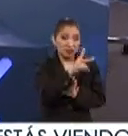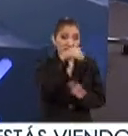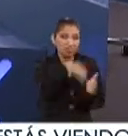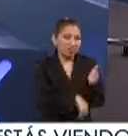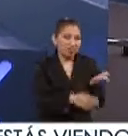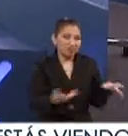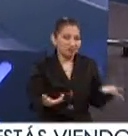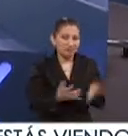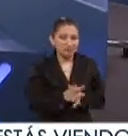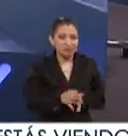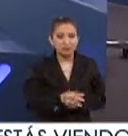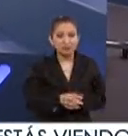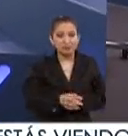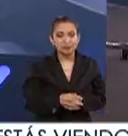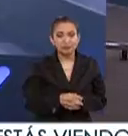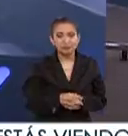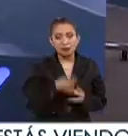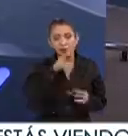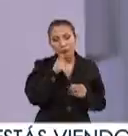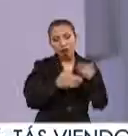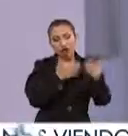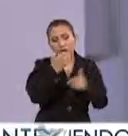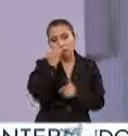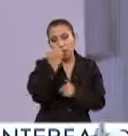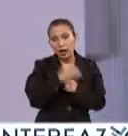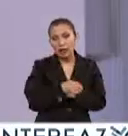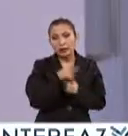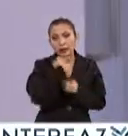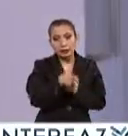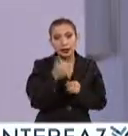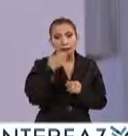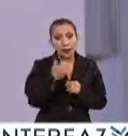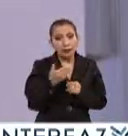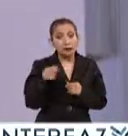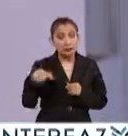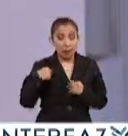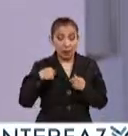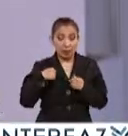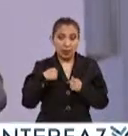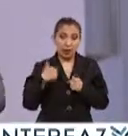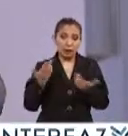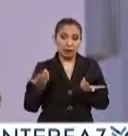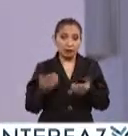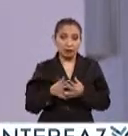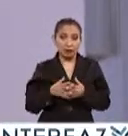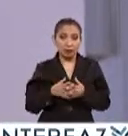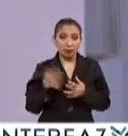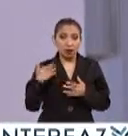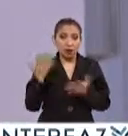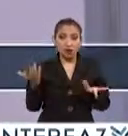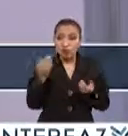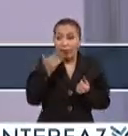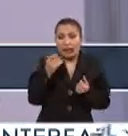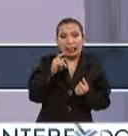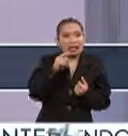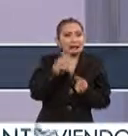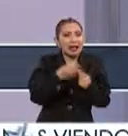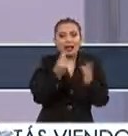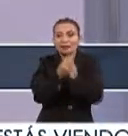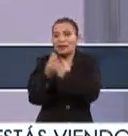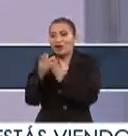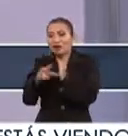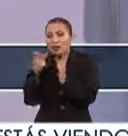antes. Claro. Entonces están mejorando. Sí, sí, sí. Y eso viene bien y también para mí viene mal, porque luego no tendré clientes.